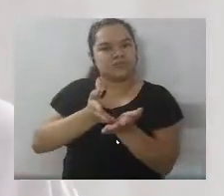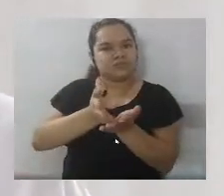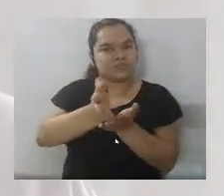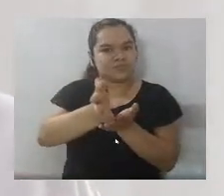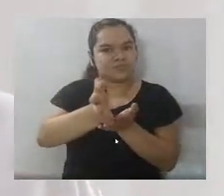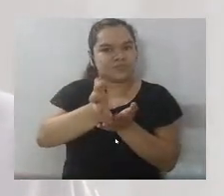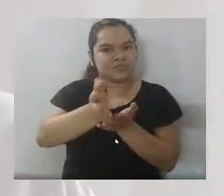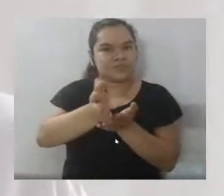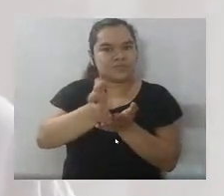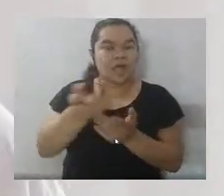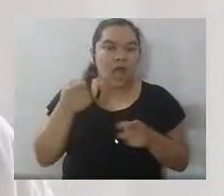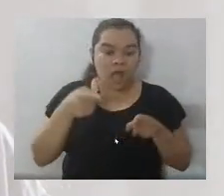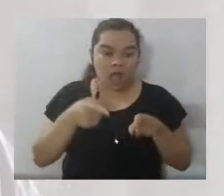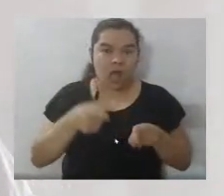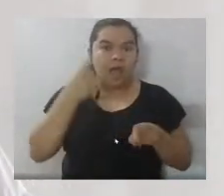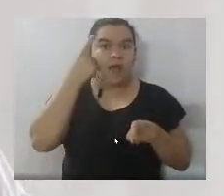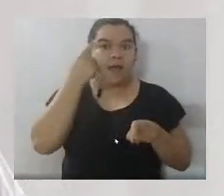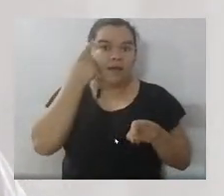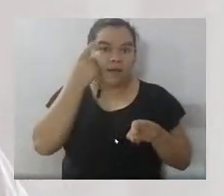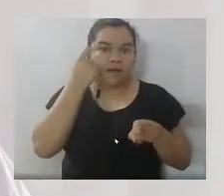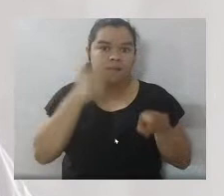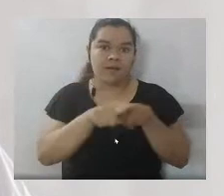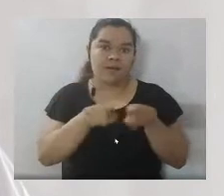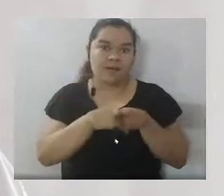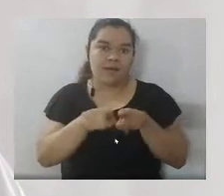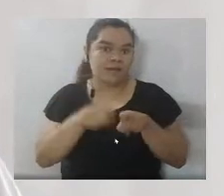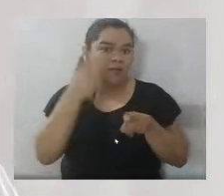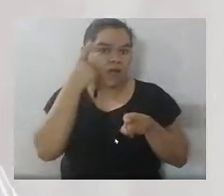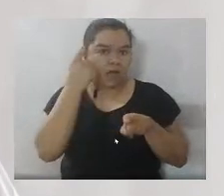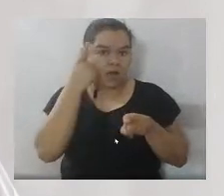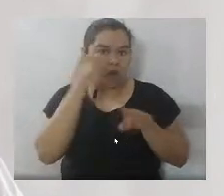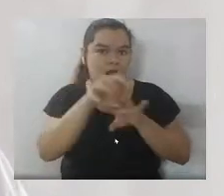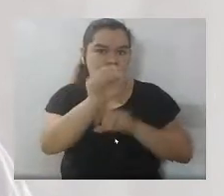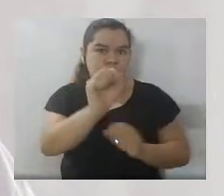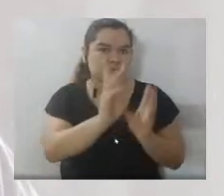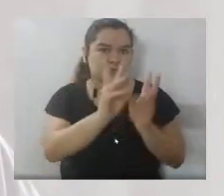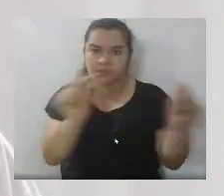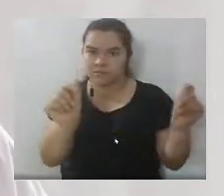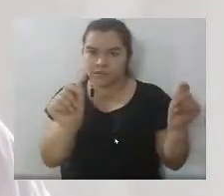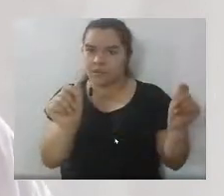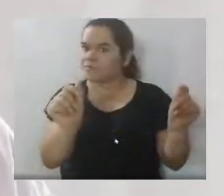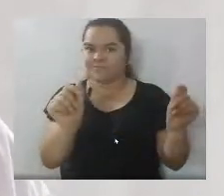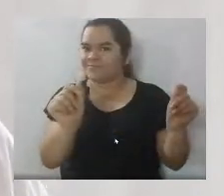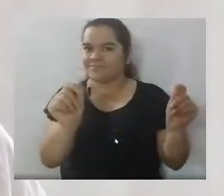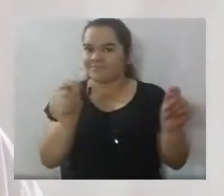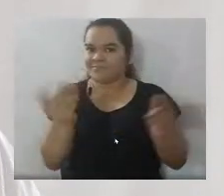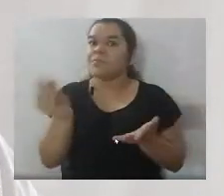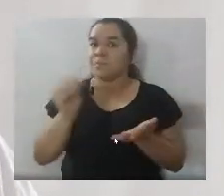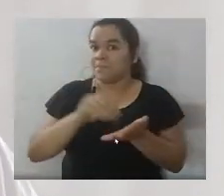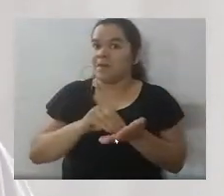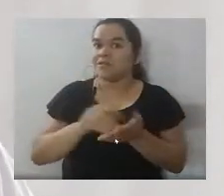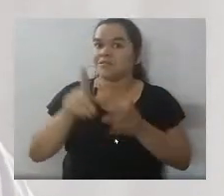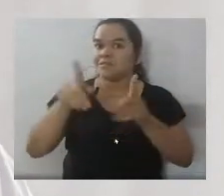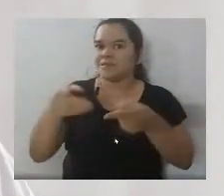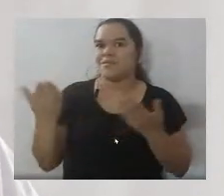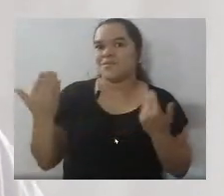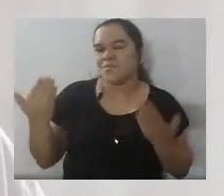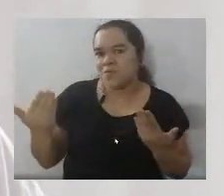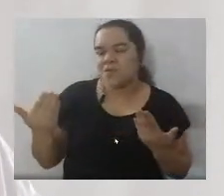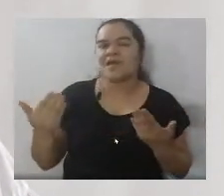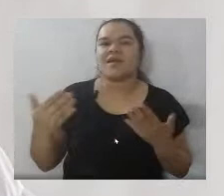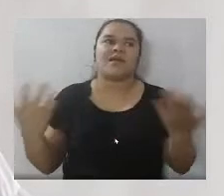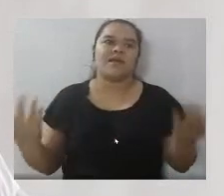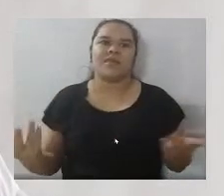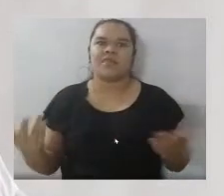que pueden continuar a través de una enorme cantidad de especializaciones, de maestrías, de